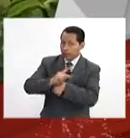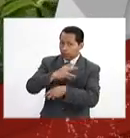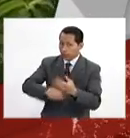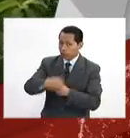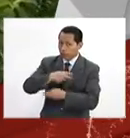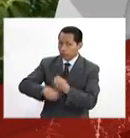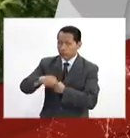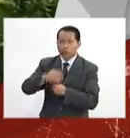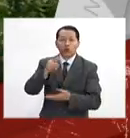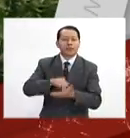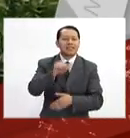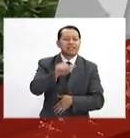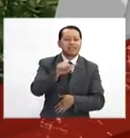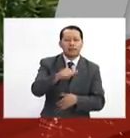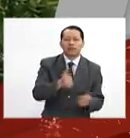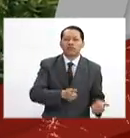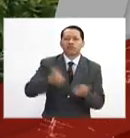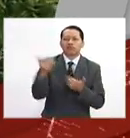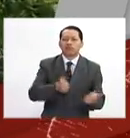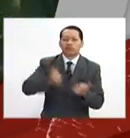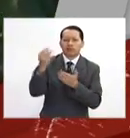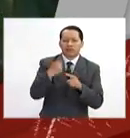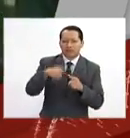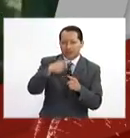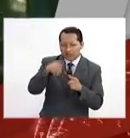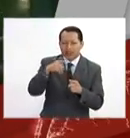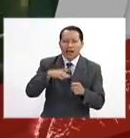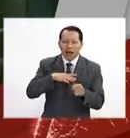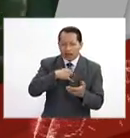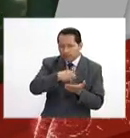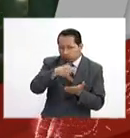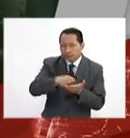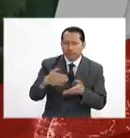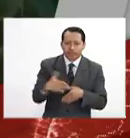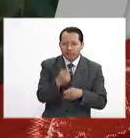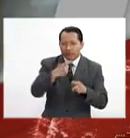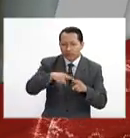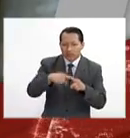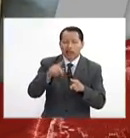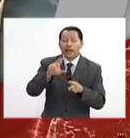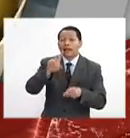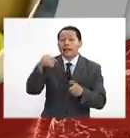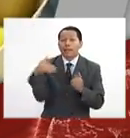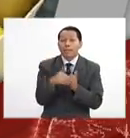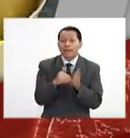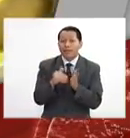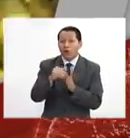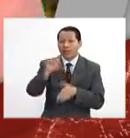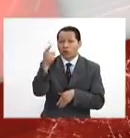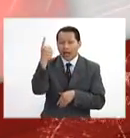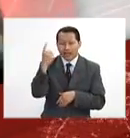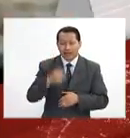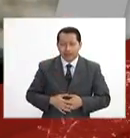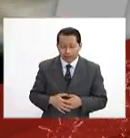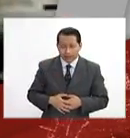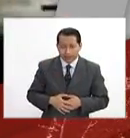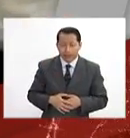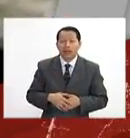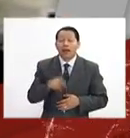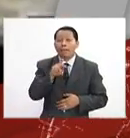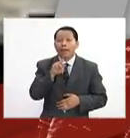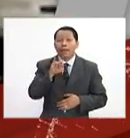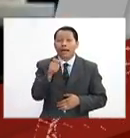En 2016, las exportaciones de productos agropecuarios ascienden a más de 30,000 millones de dólares.